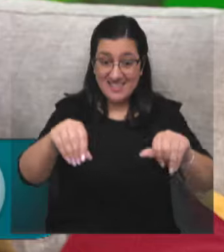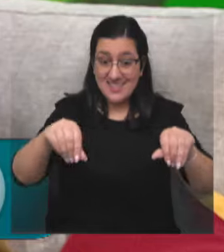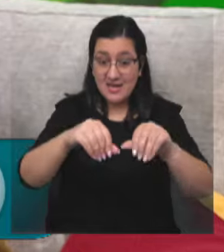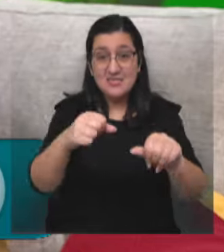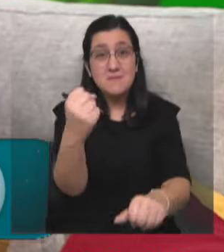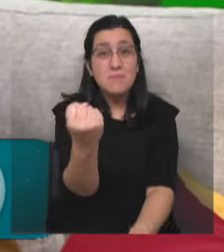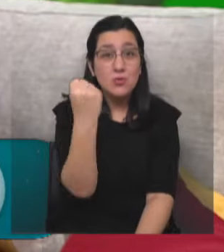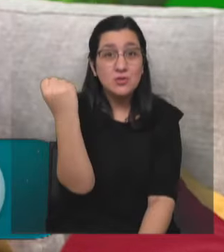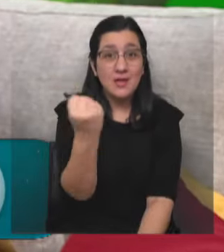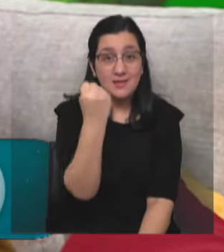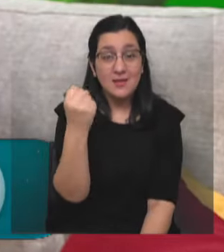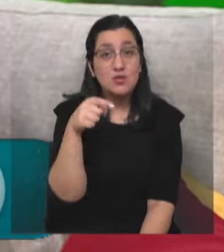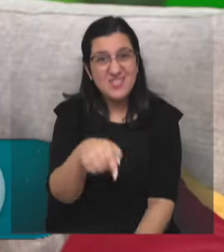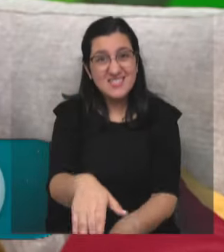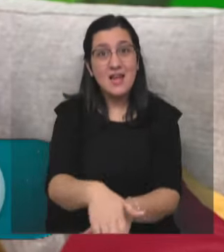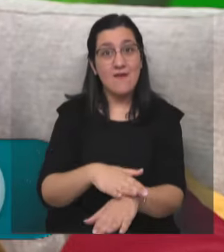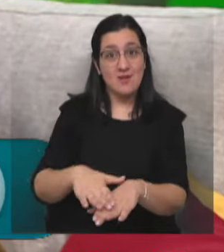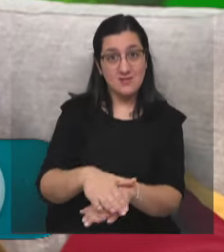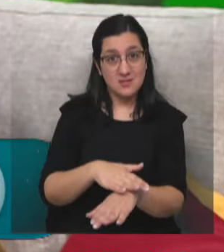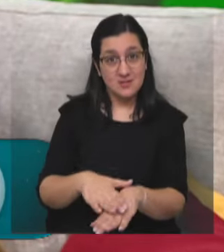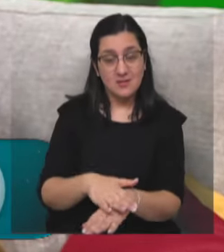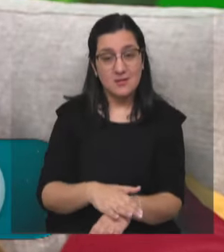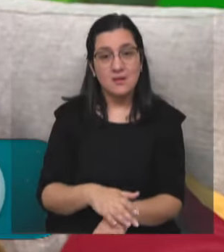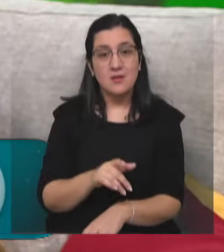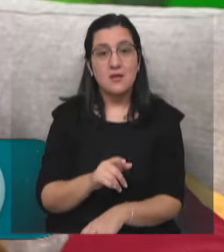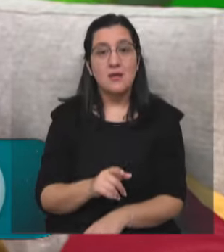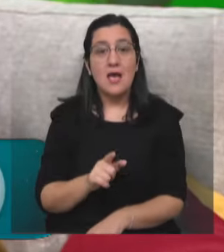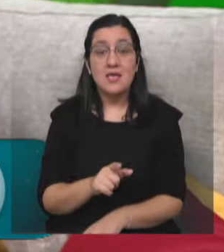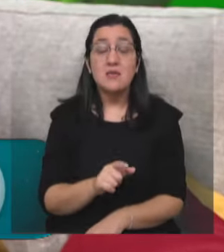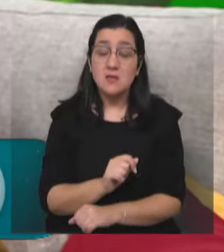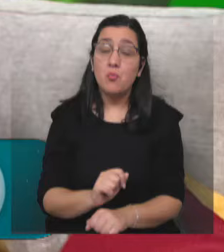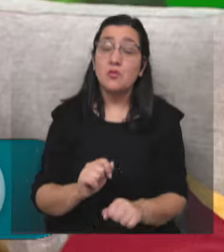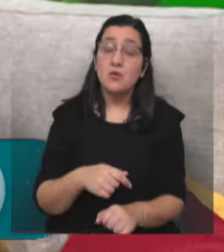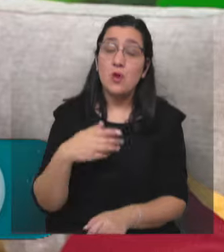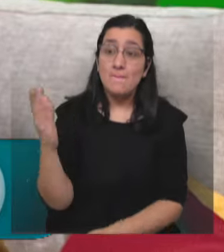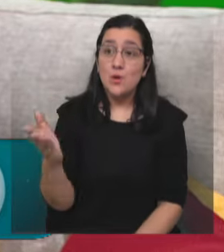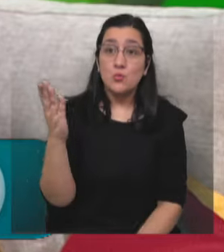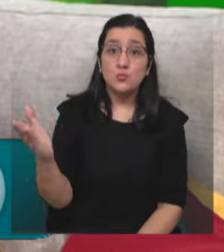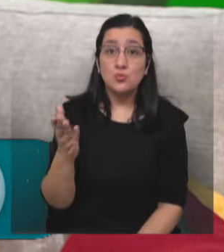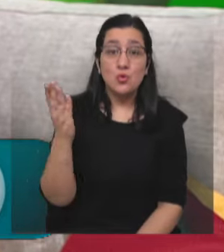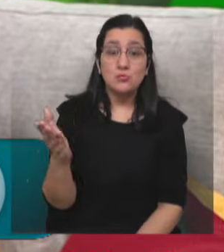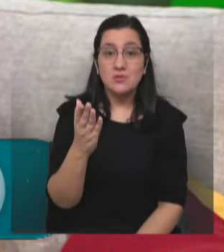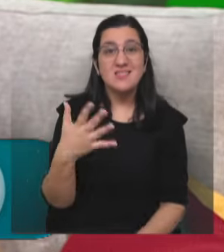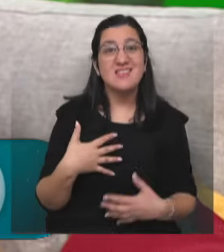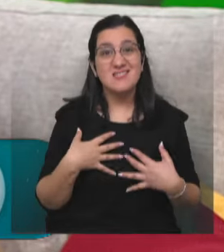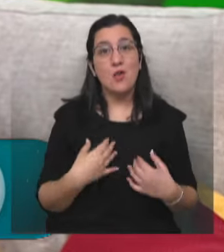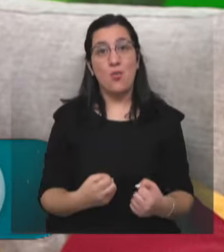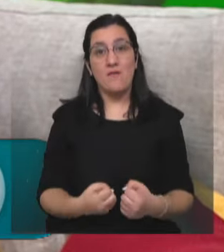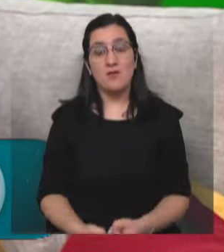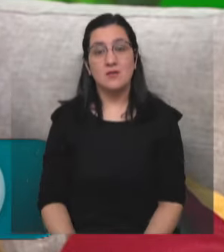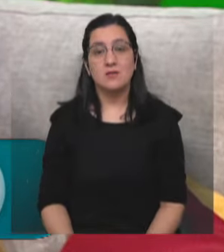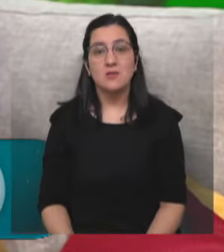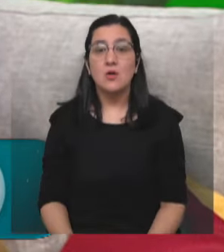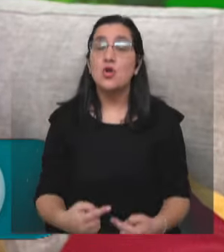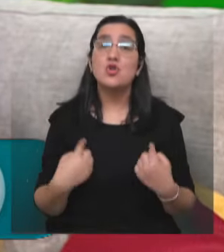importante, partiendo de esa base podemos llegar a tener una producción que sea saludable.